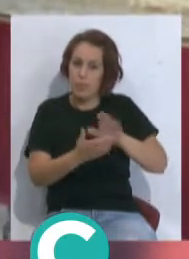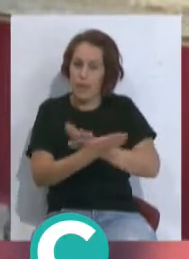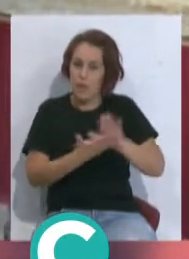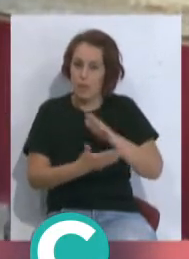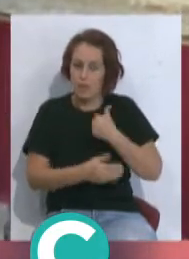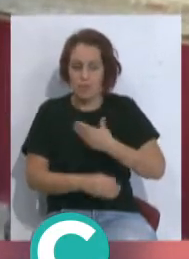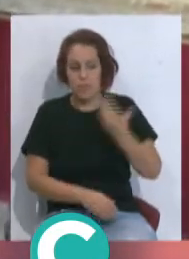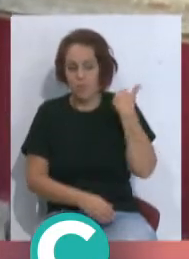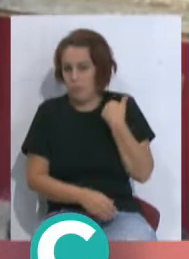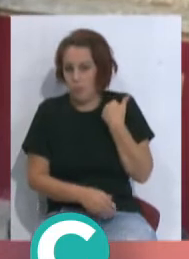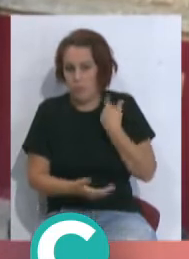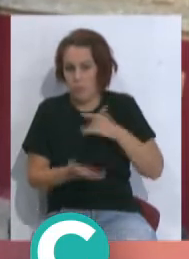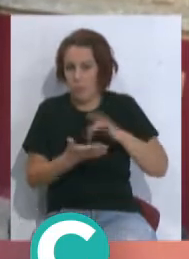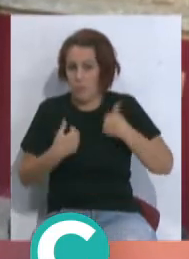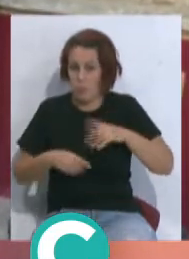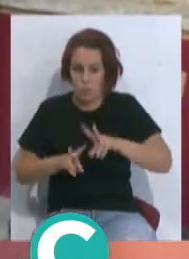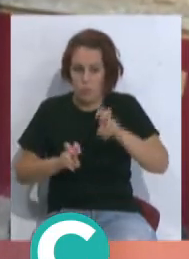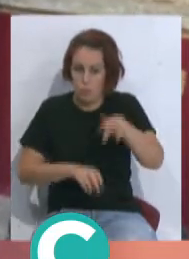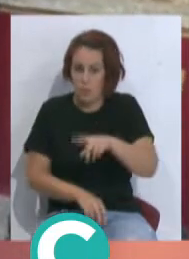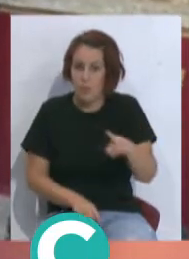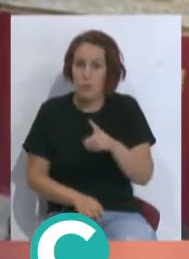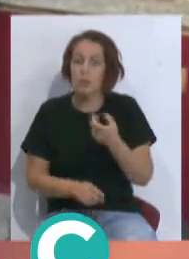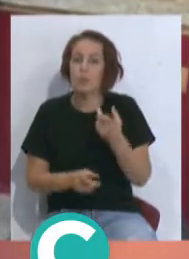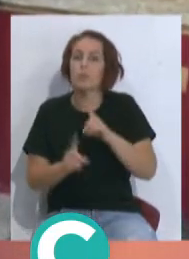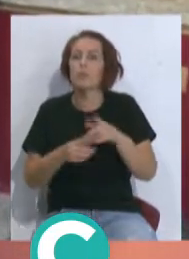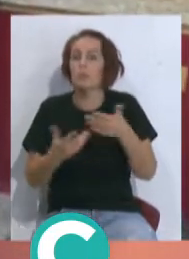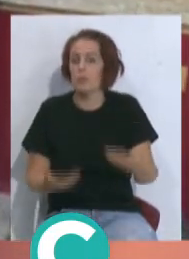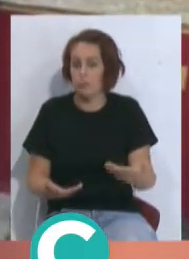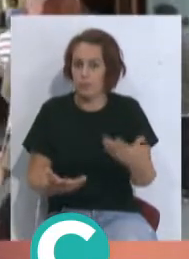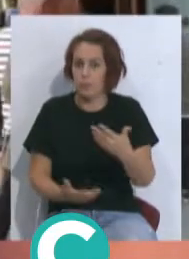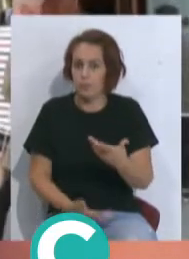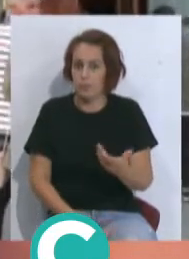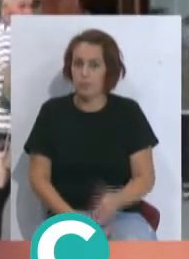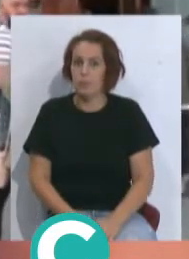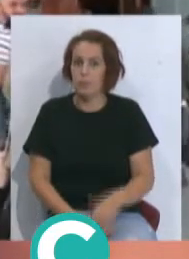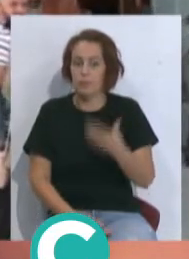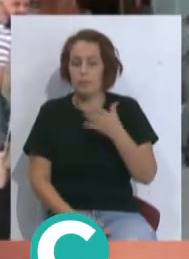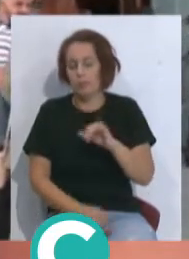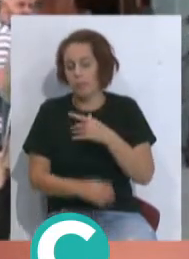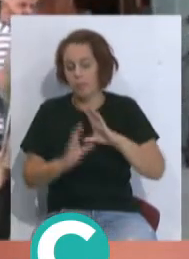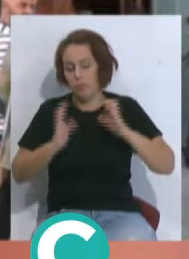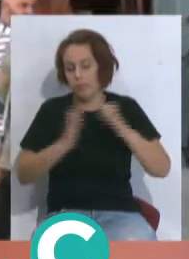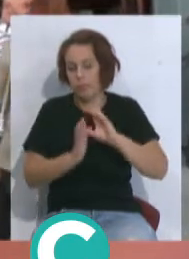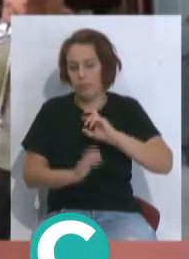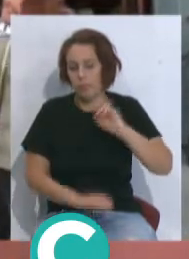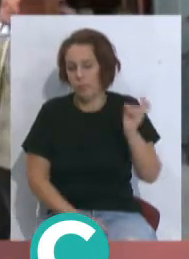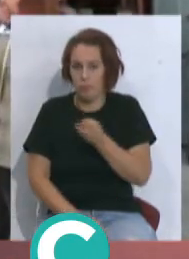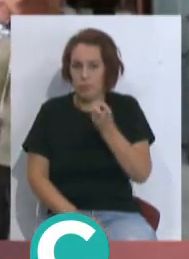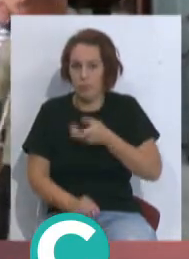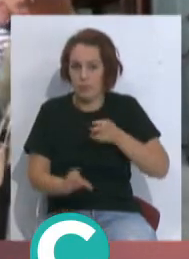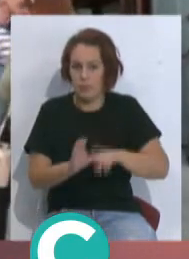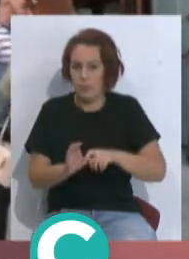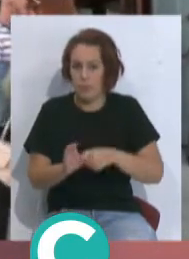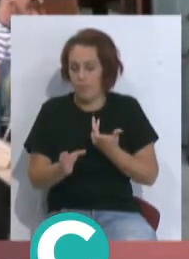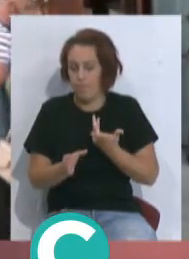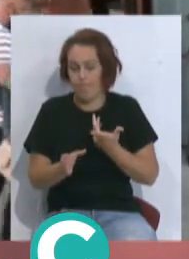pasado, eso no es nuevo. Ahora el problema es el que es, claro, que va a haber una serie de agrupaciones que no van a participar